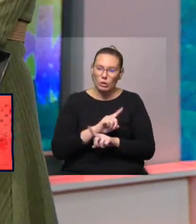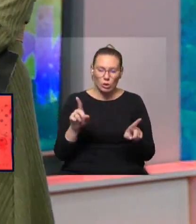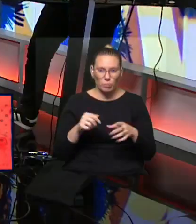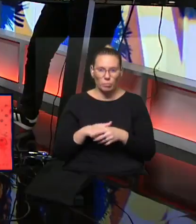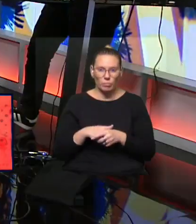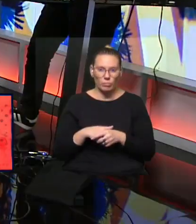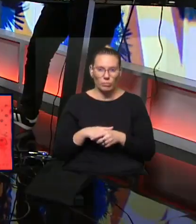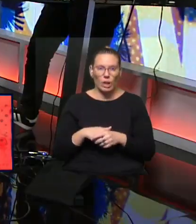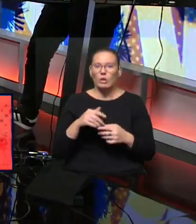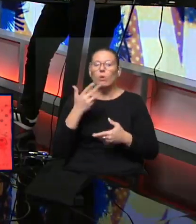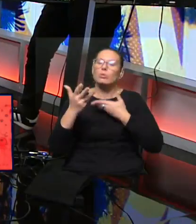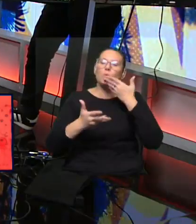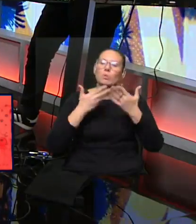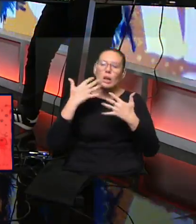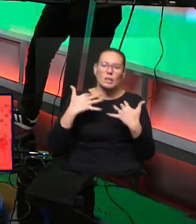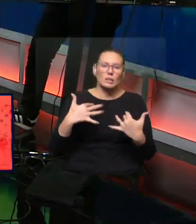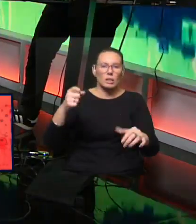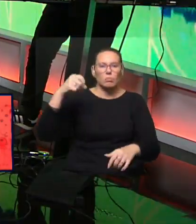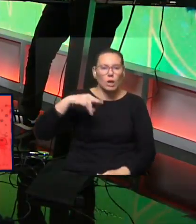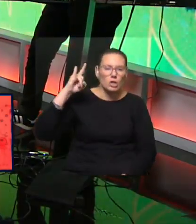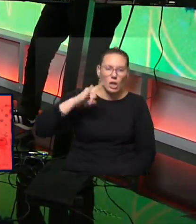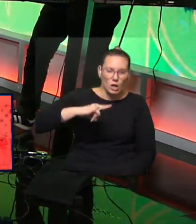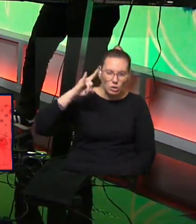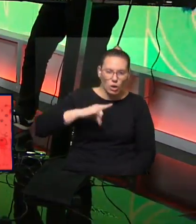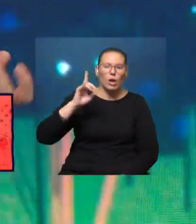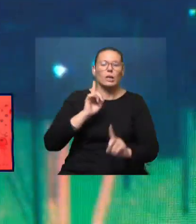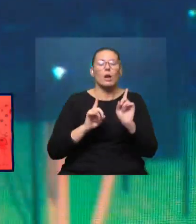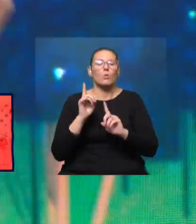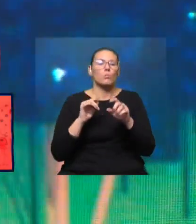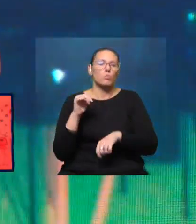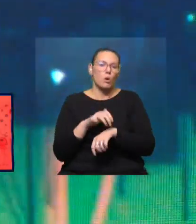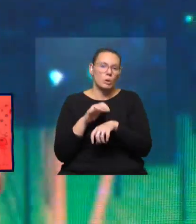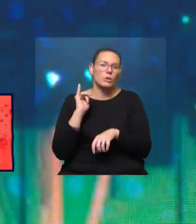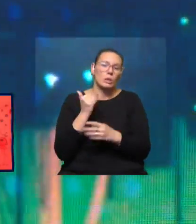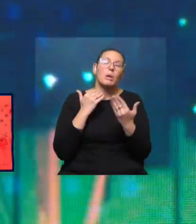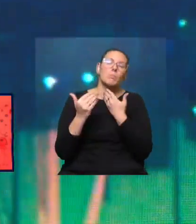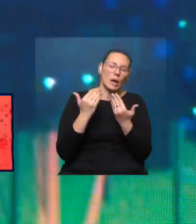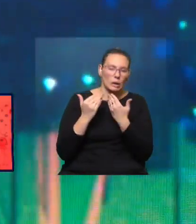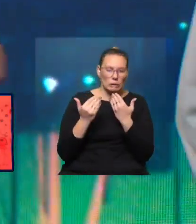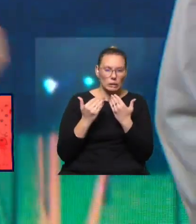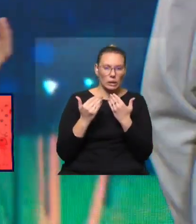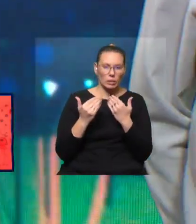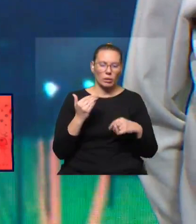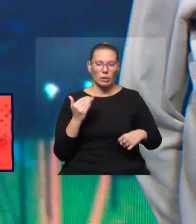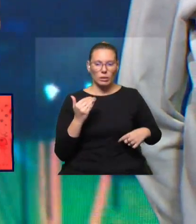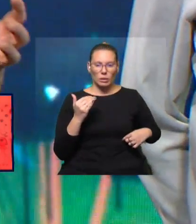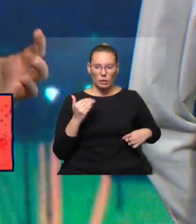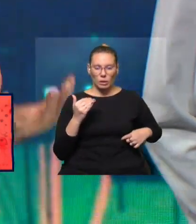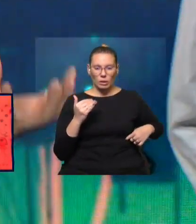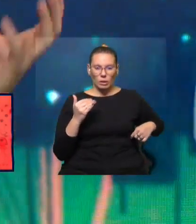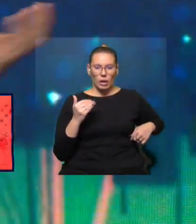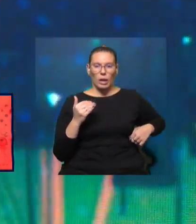es un recital típico de rock más allá que en determinado momentos si parezca eso o sea En definitiva es